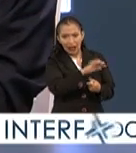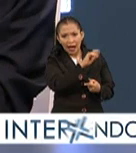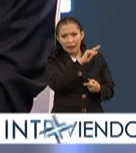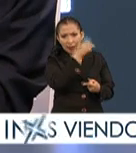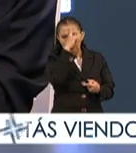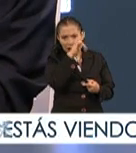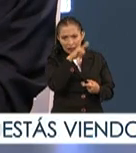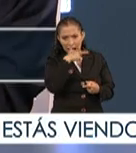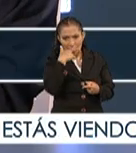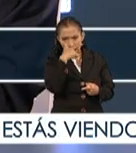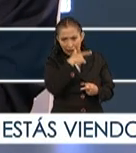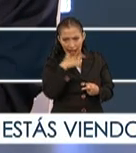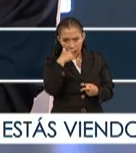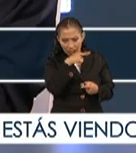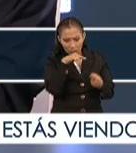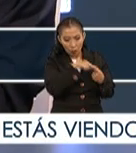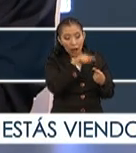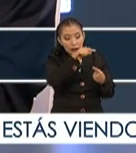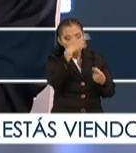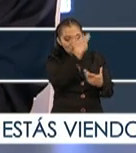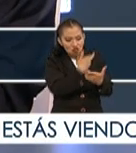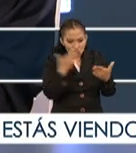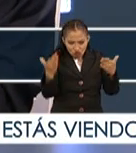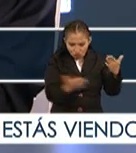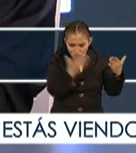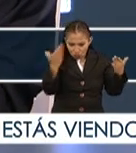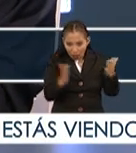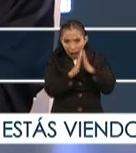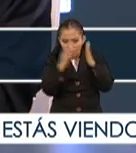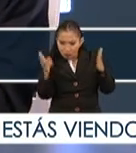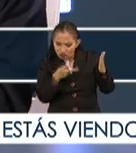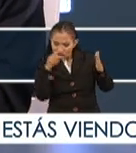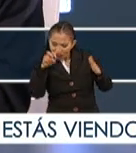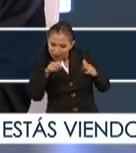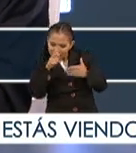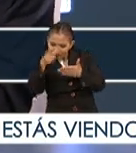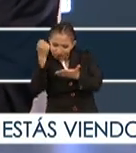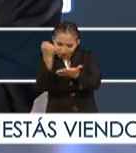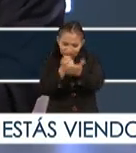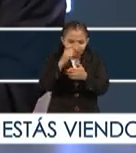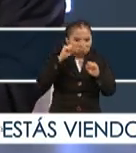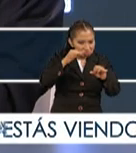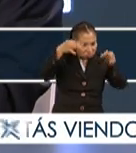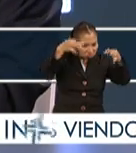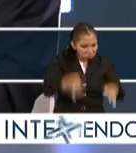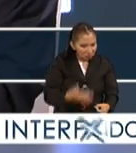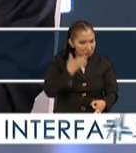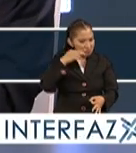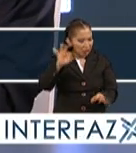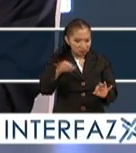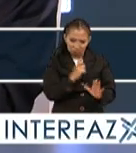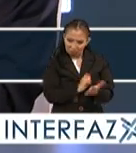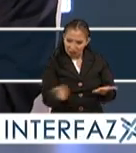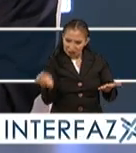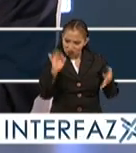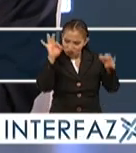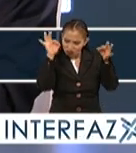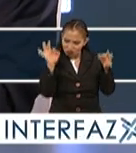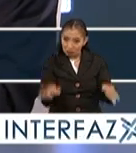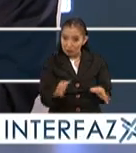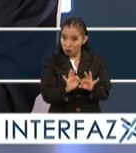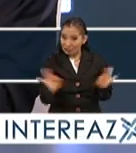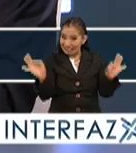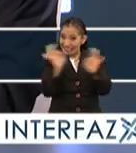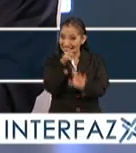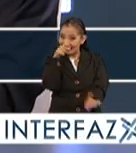Academia Mexicana de la Lengua que revisaron todos los libros y le pusieron su sello de garantía de calidad, es decir, están bien escritos. Eso era